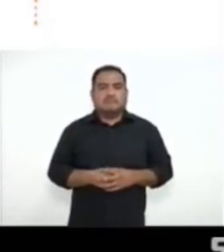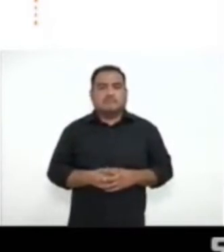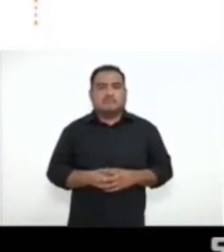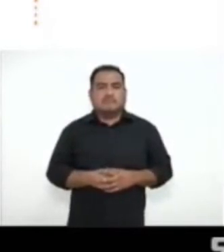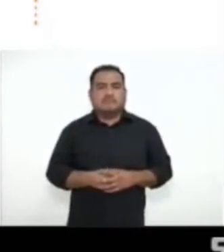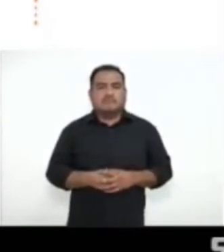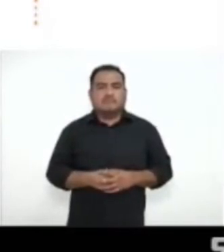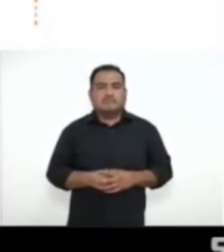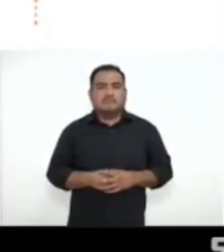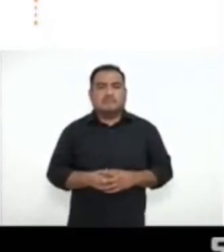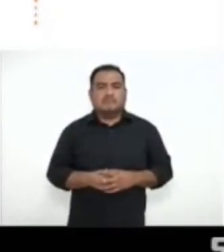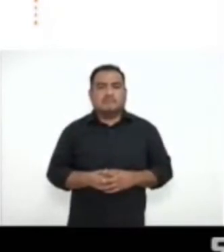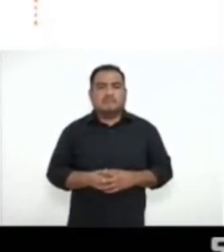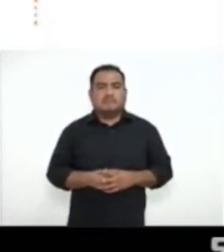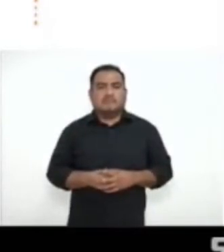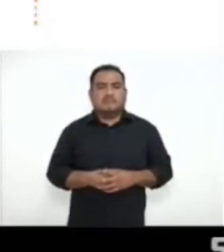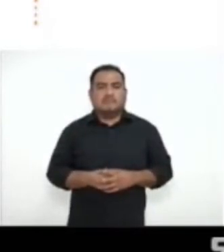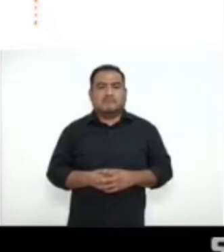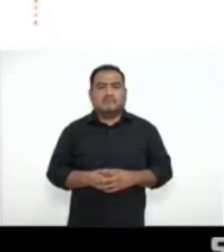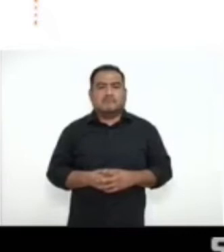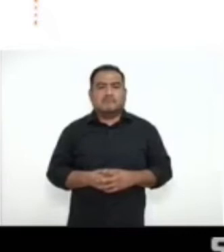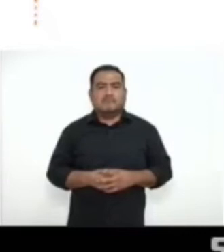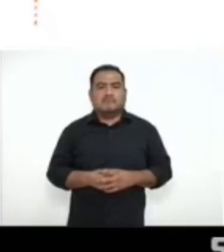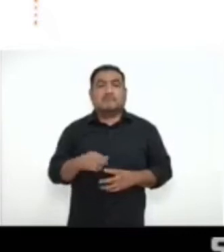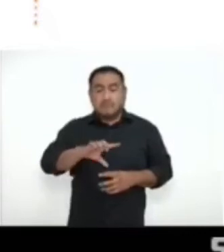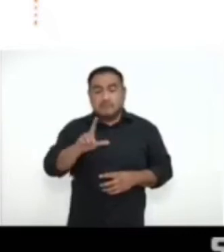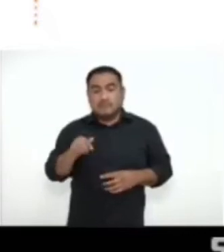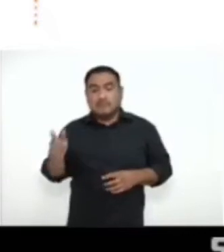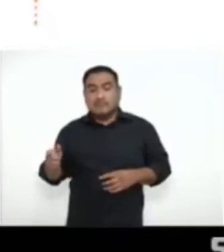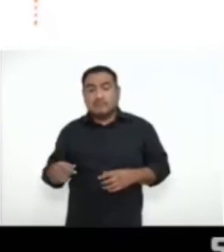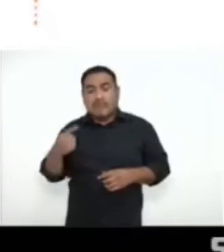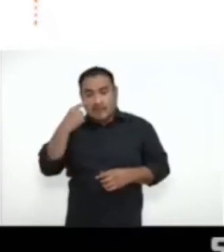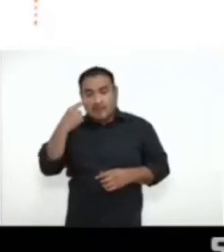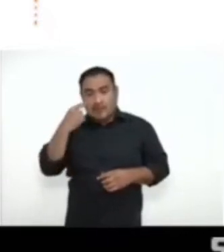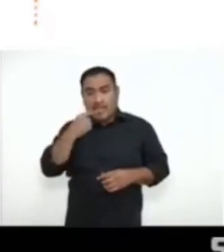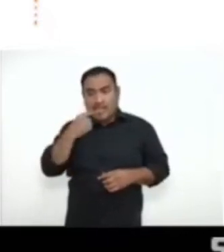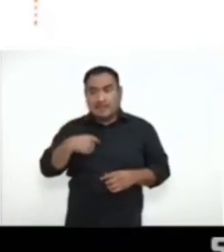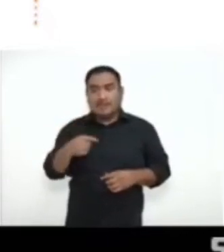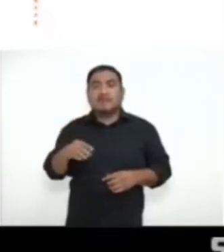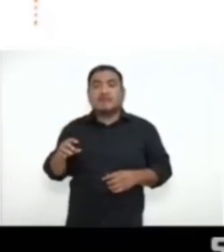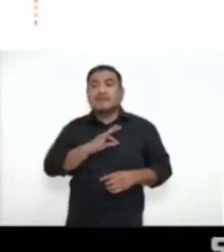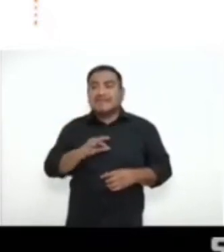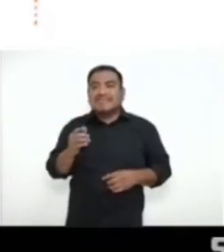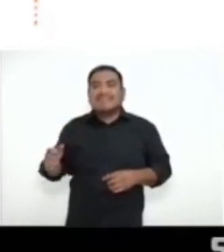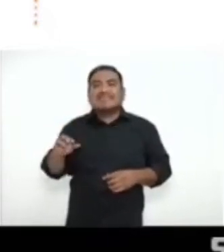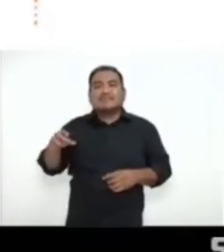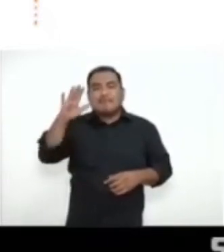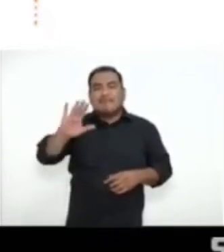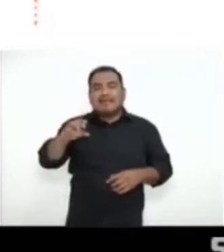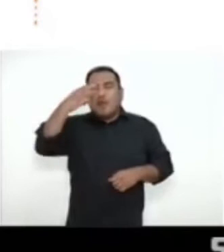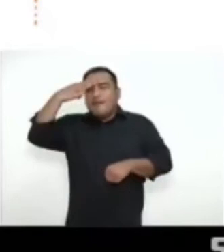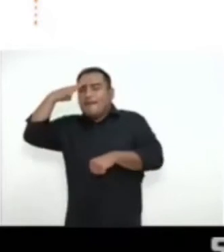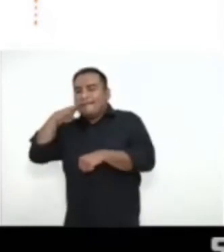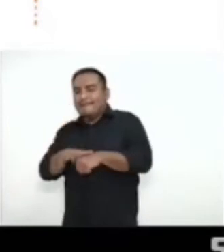oído. Y estos sentidos nos van a generar un recuerdo